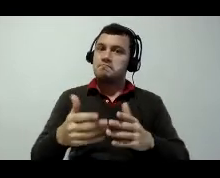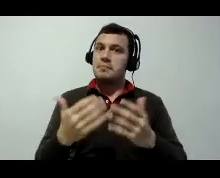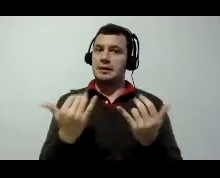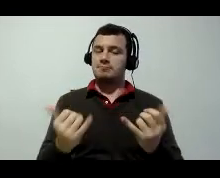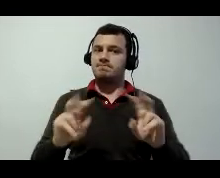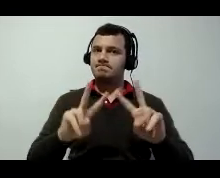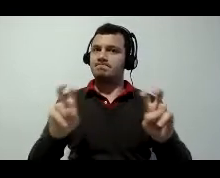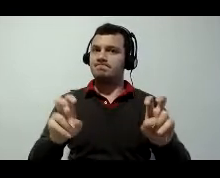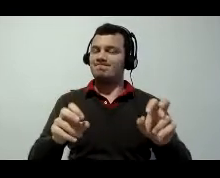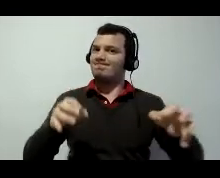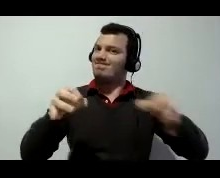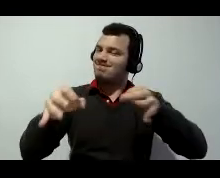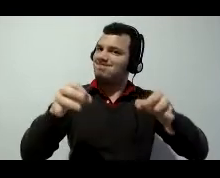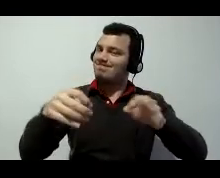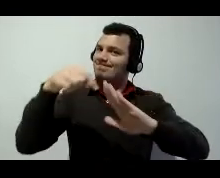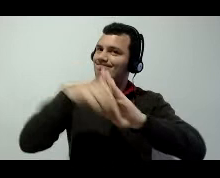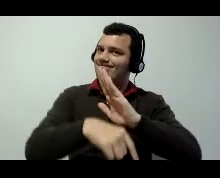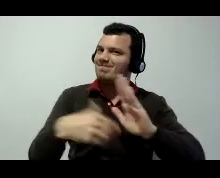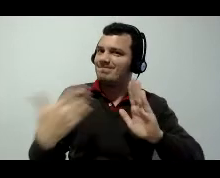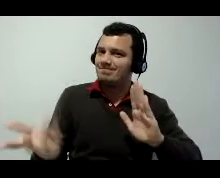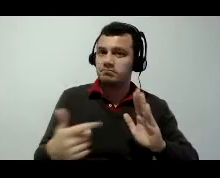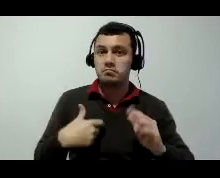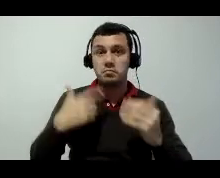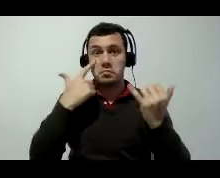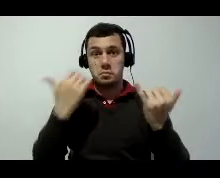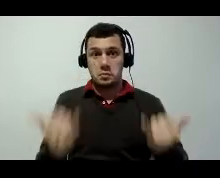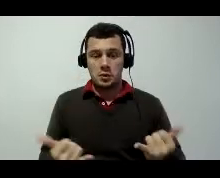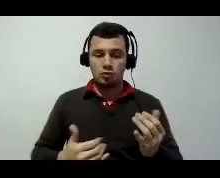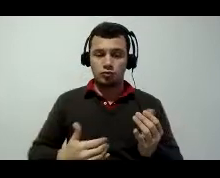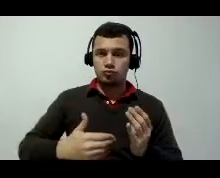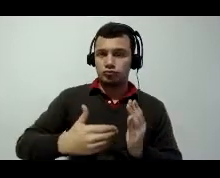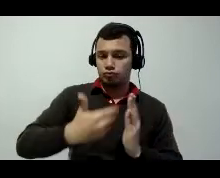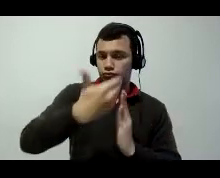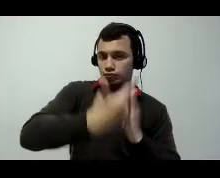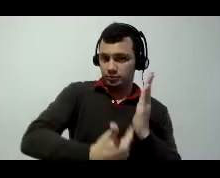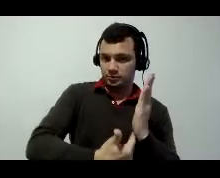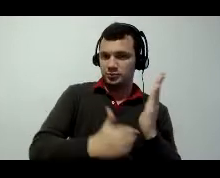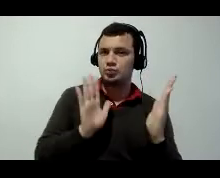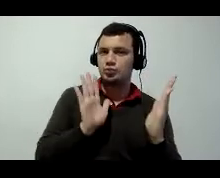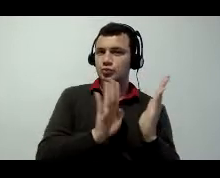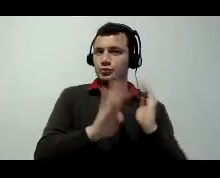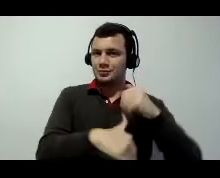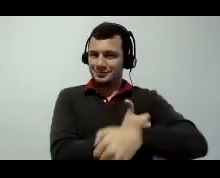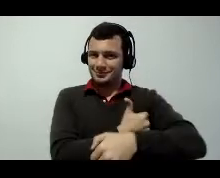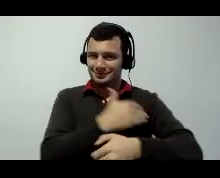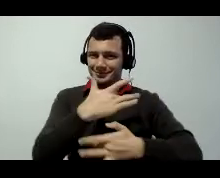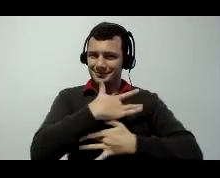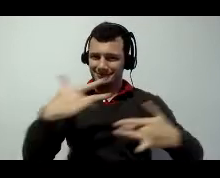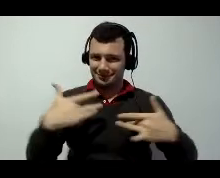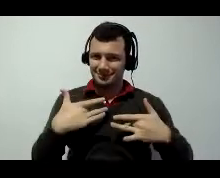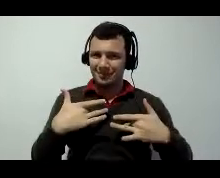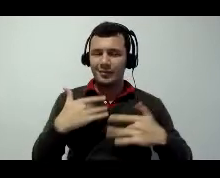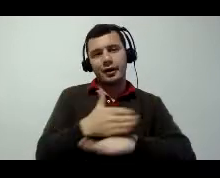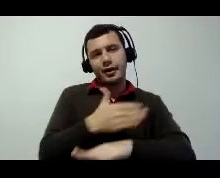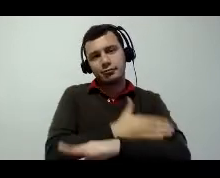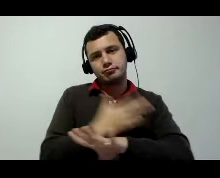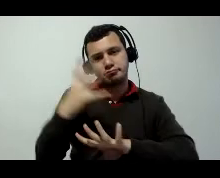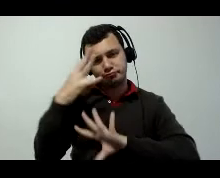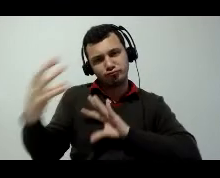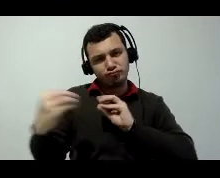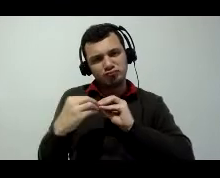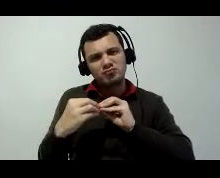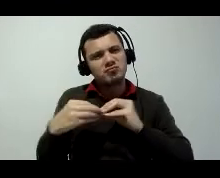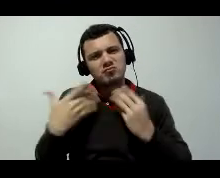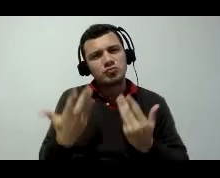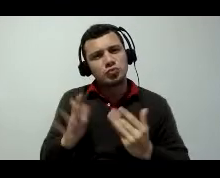es un documento que tiene el Ministerio de Salud sobre un consenso que sacaron con la Asociación